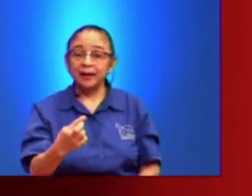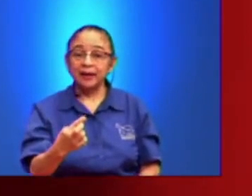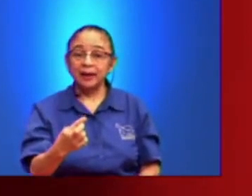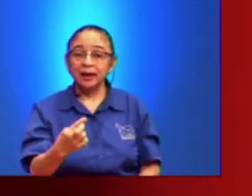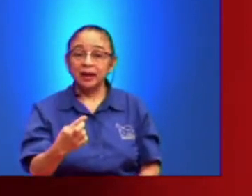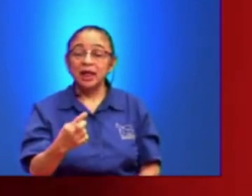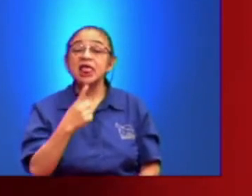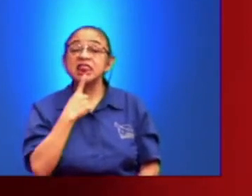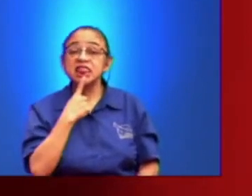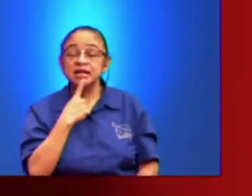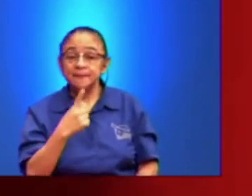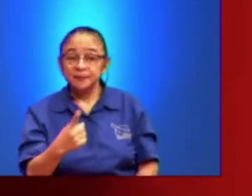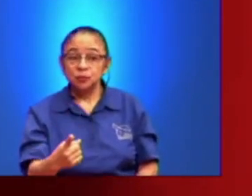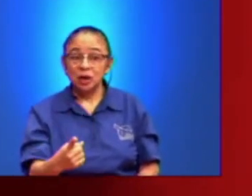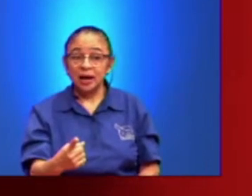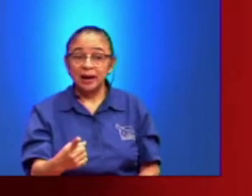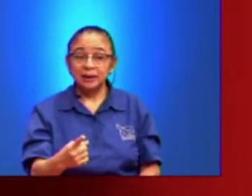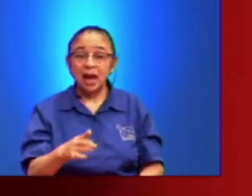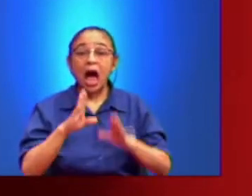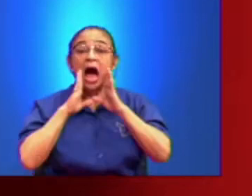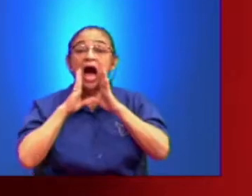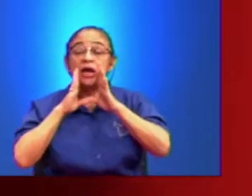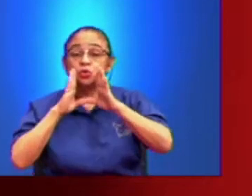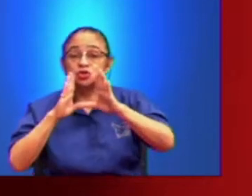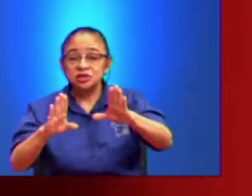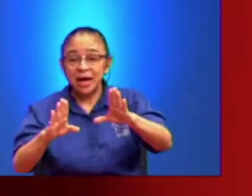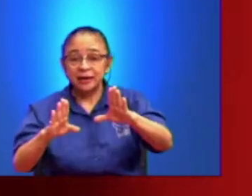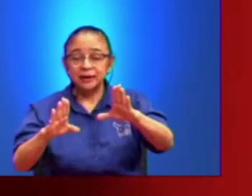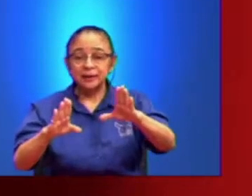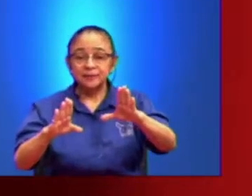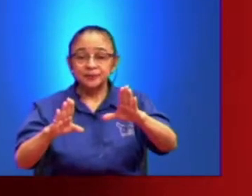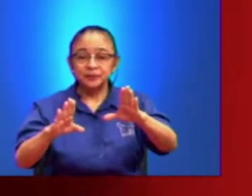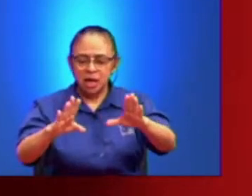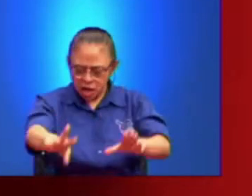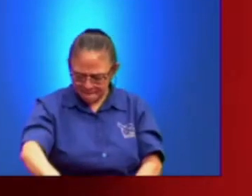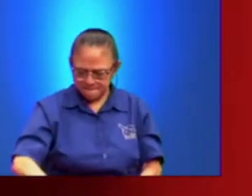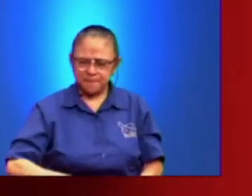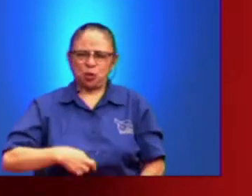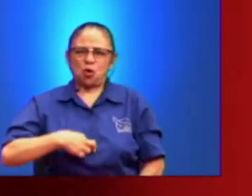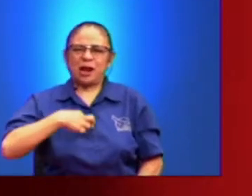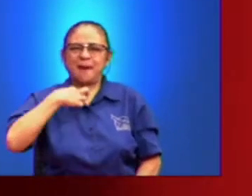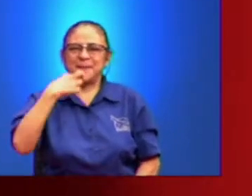divulgar anunciar proclamar